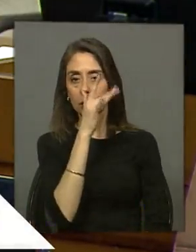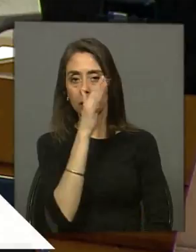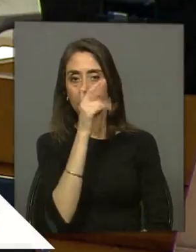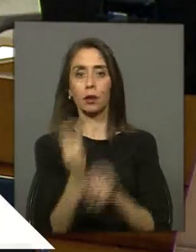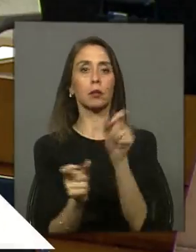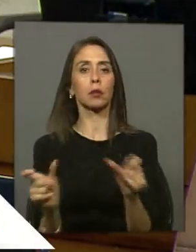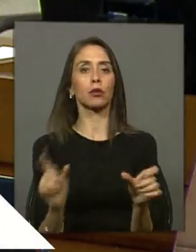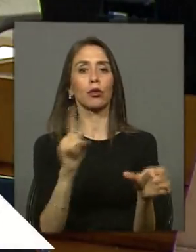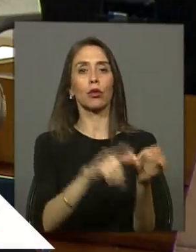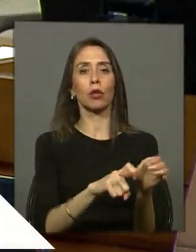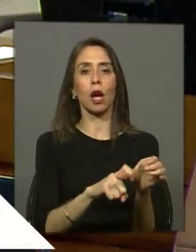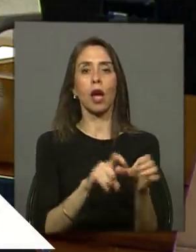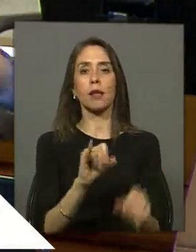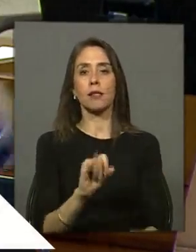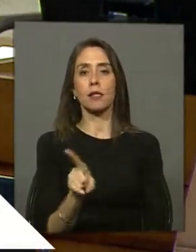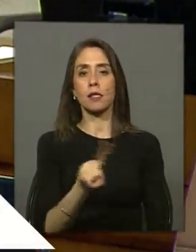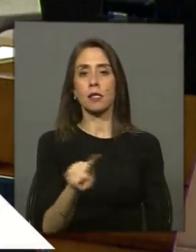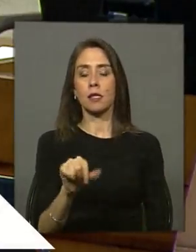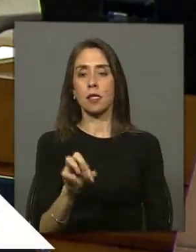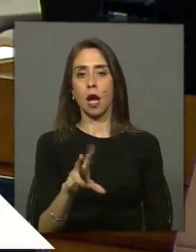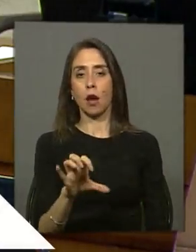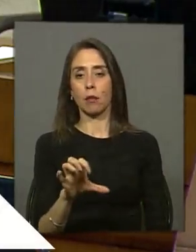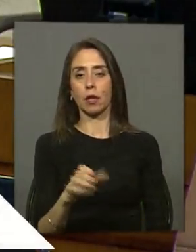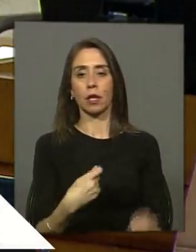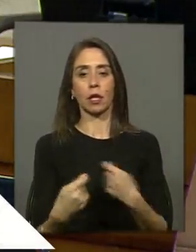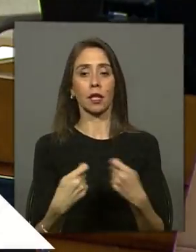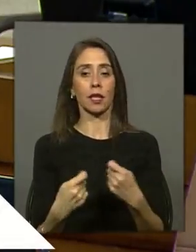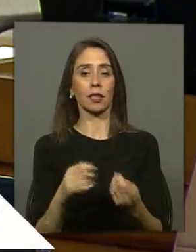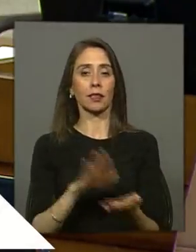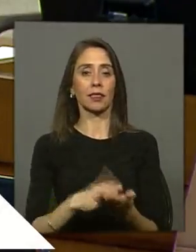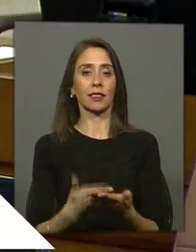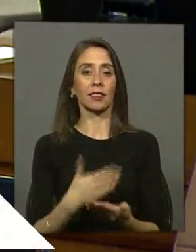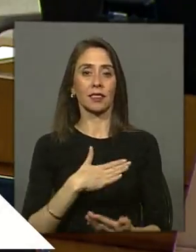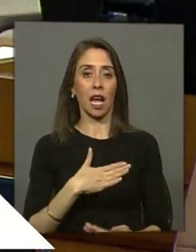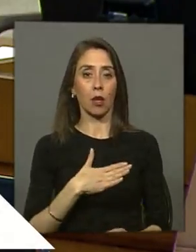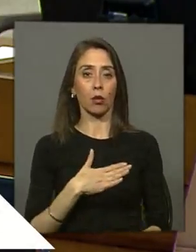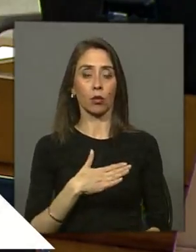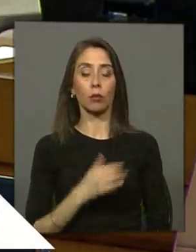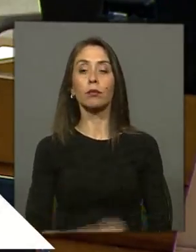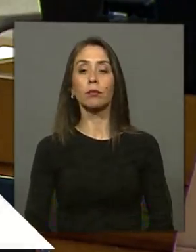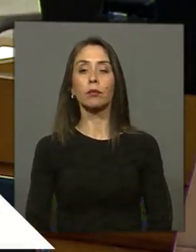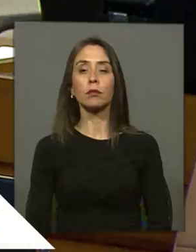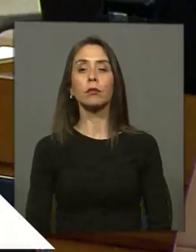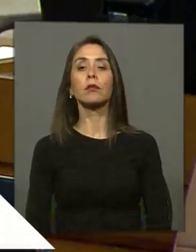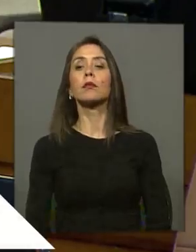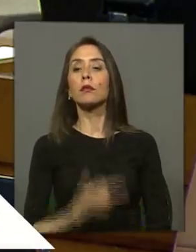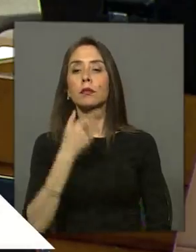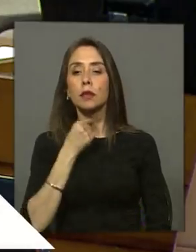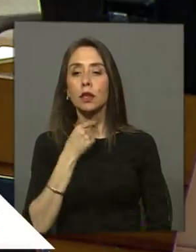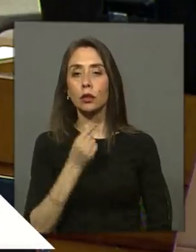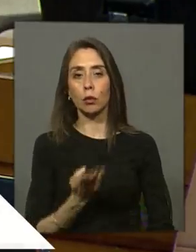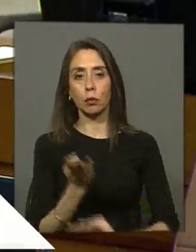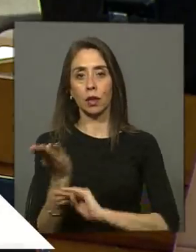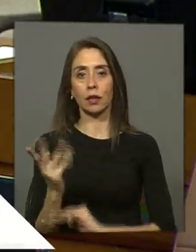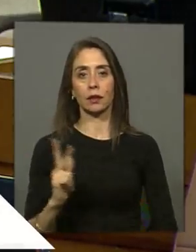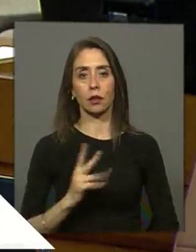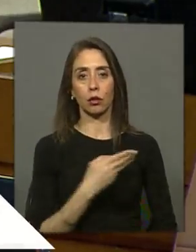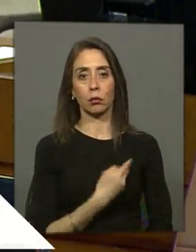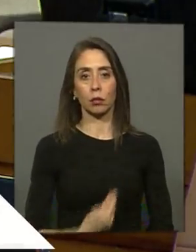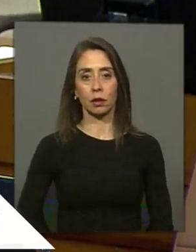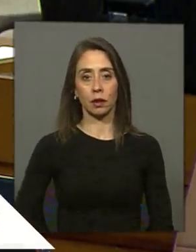usuarios de este sistema tan comercializado de salud que es por la vía de la ISAPRE es por ello que quiero pedir señor presidente